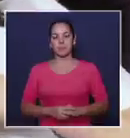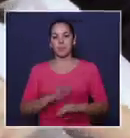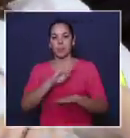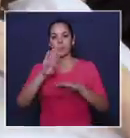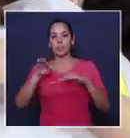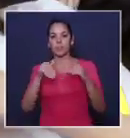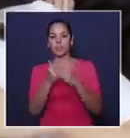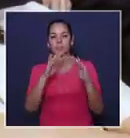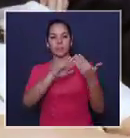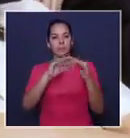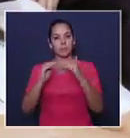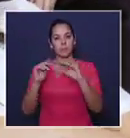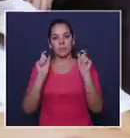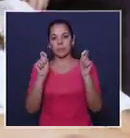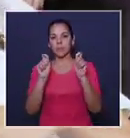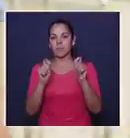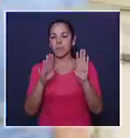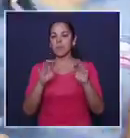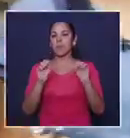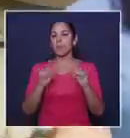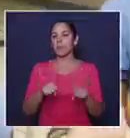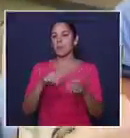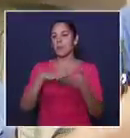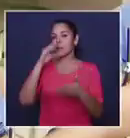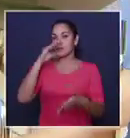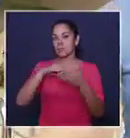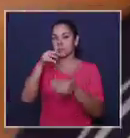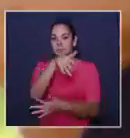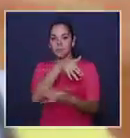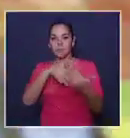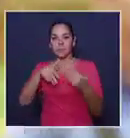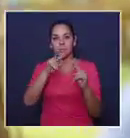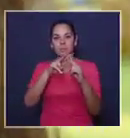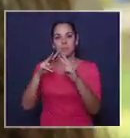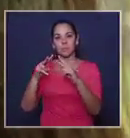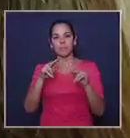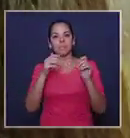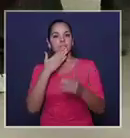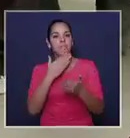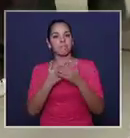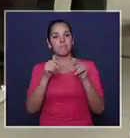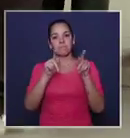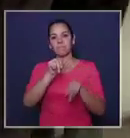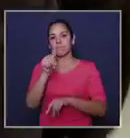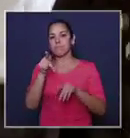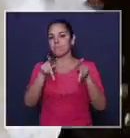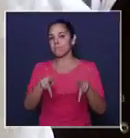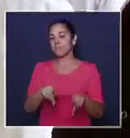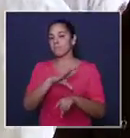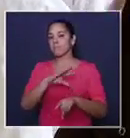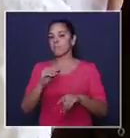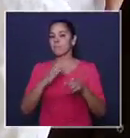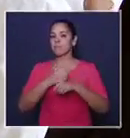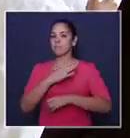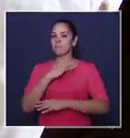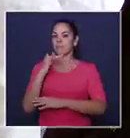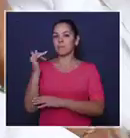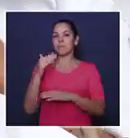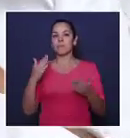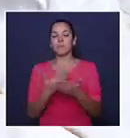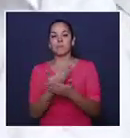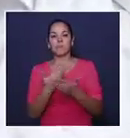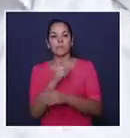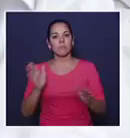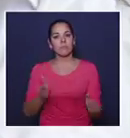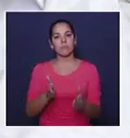Toda la comunidad educativa puede aprender a convivir conociendo mejor a los demás y creando un espíritu nuevo que impulse la